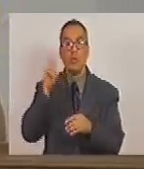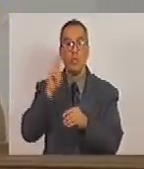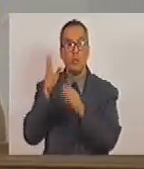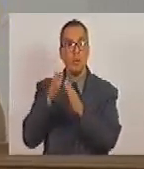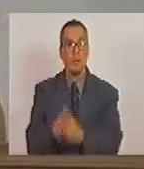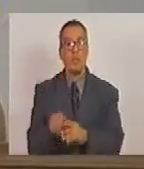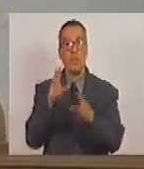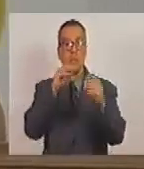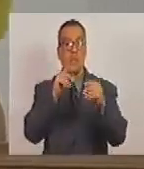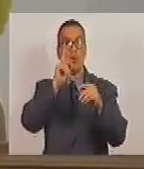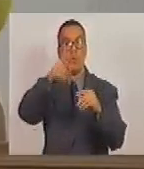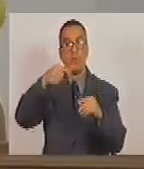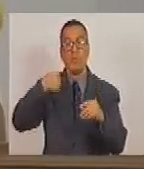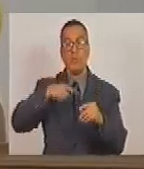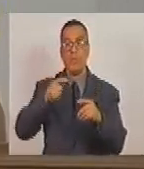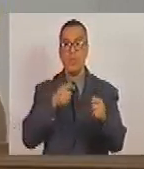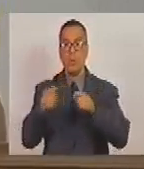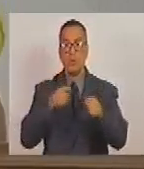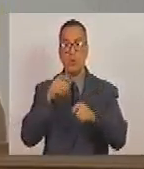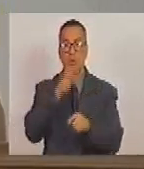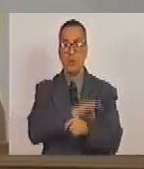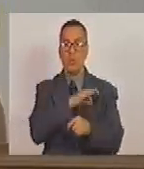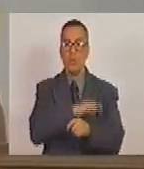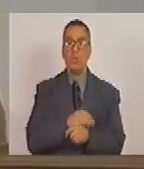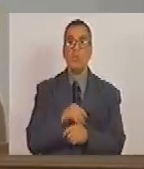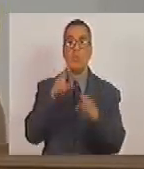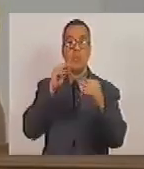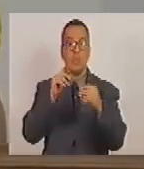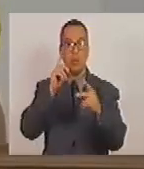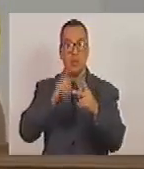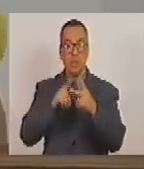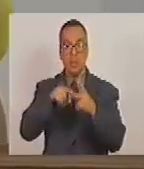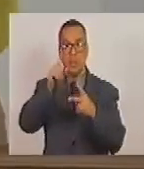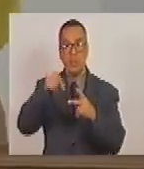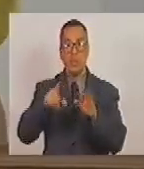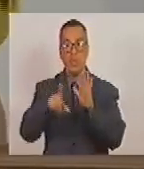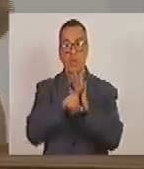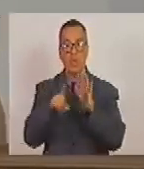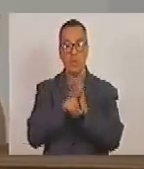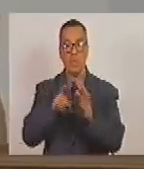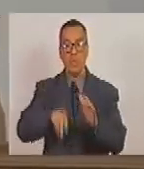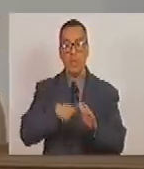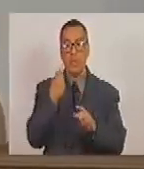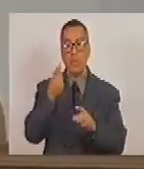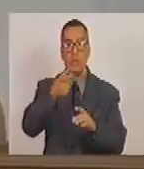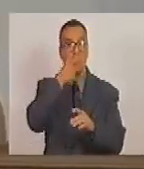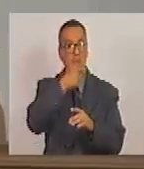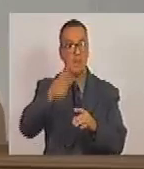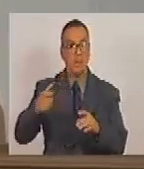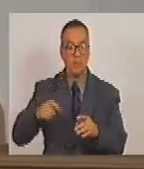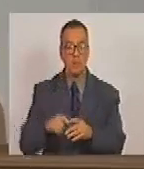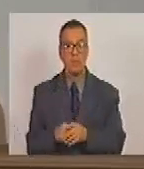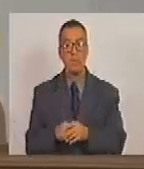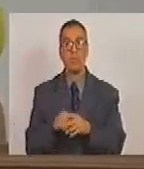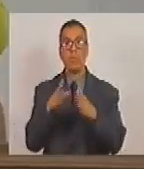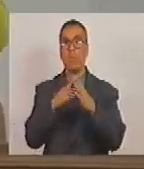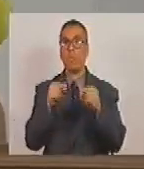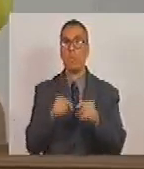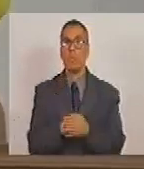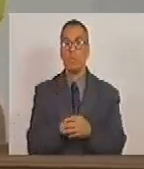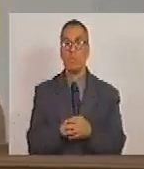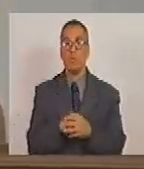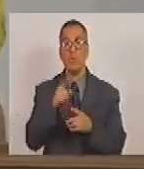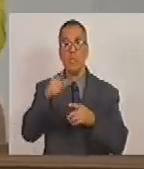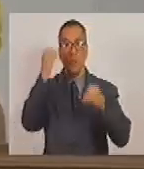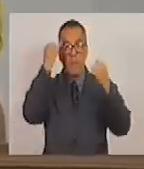venezolana, hablar también de la Contraloría Social, hablar también de las leyes del poder popular, hablar también de todas